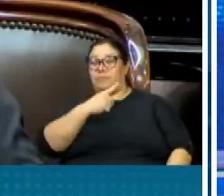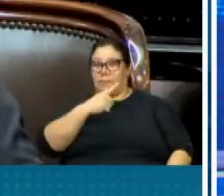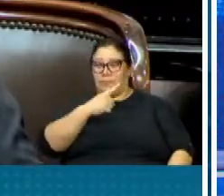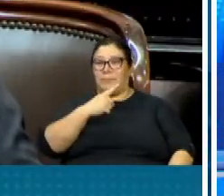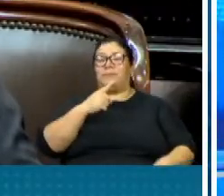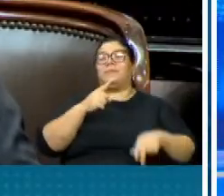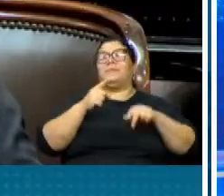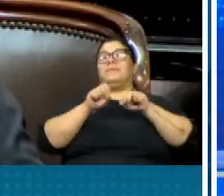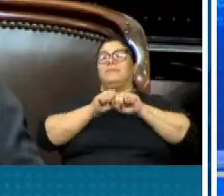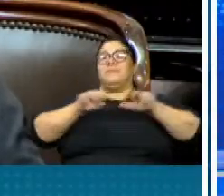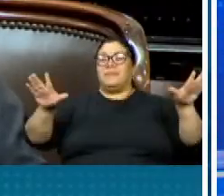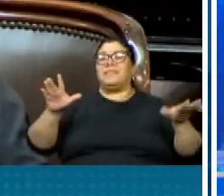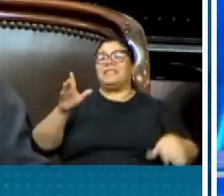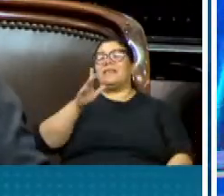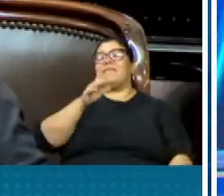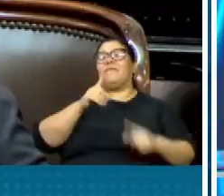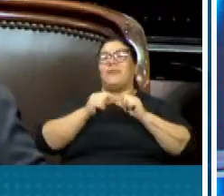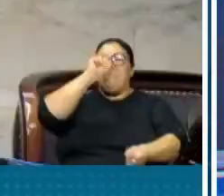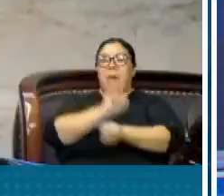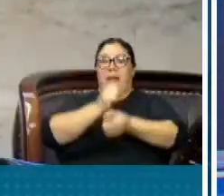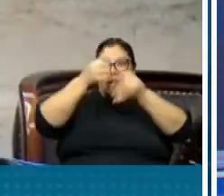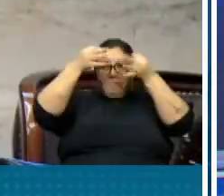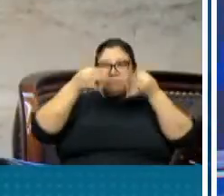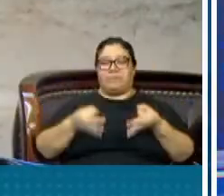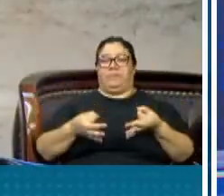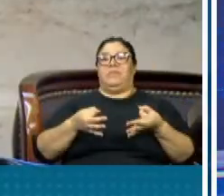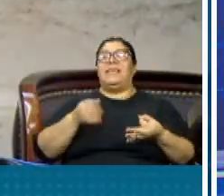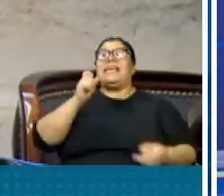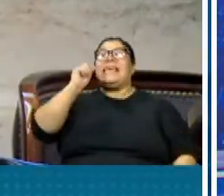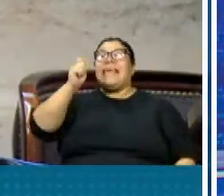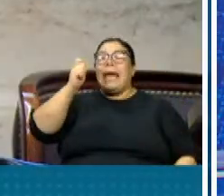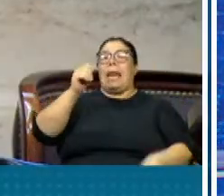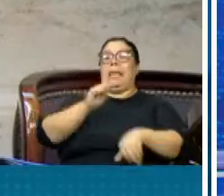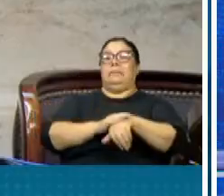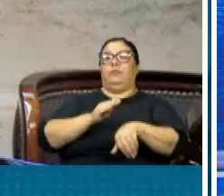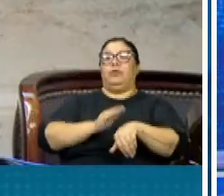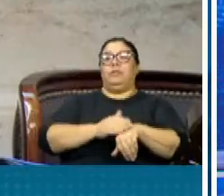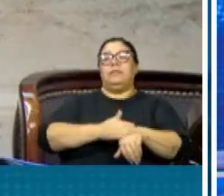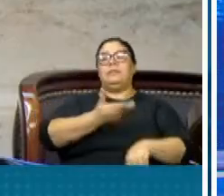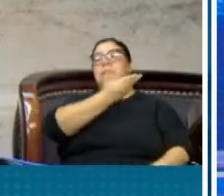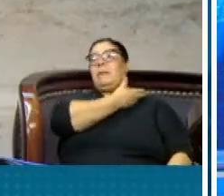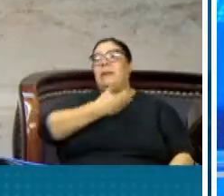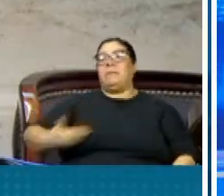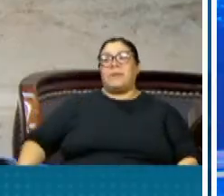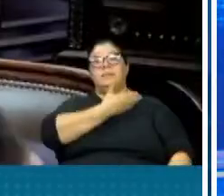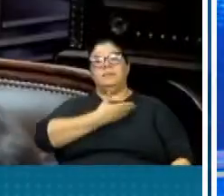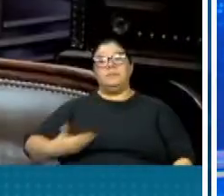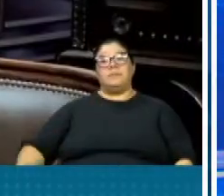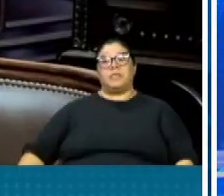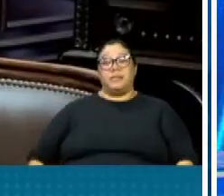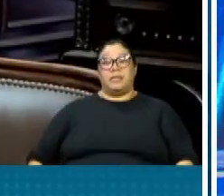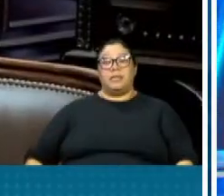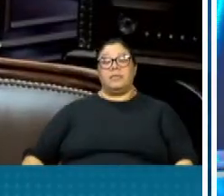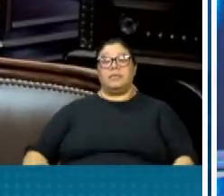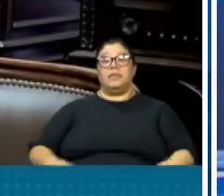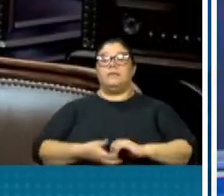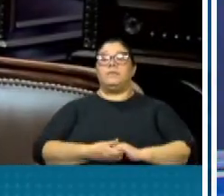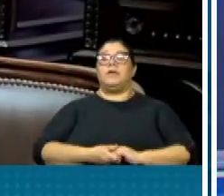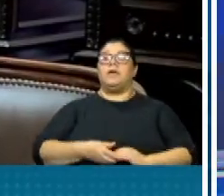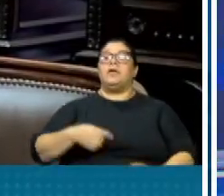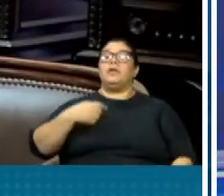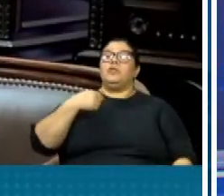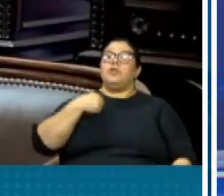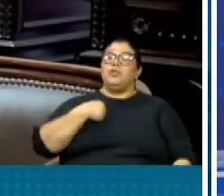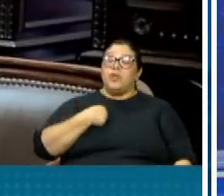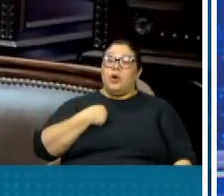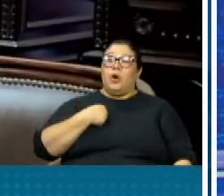jubilatoria previsional que habían impulsado acá en el Congreso. Y después cuando fue el veto del presidente Javier Milei, ella ayudó a blindarlo. Y ahora estaba diciendo la